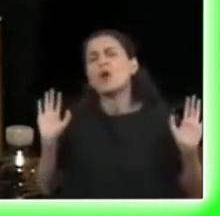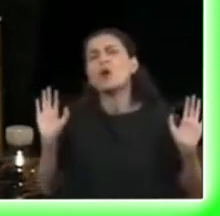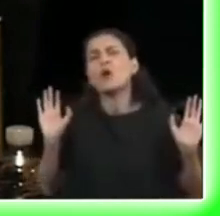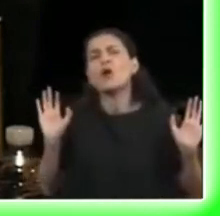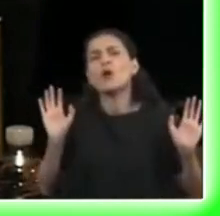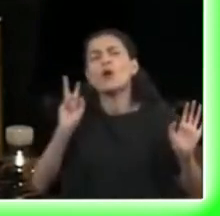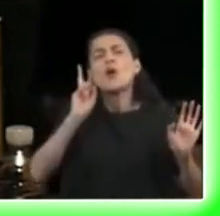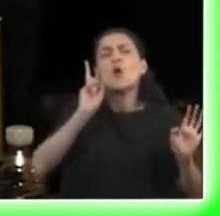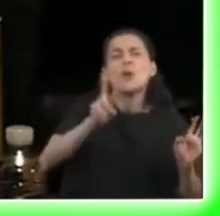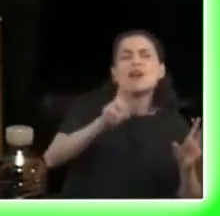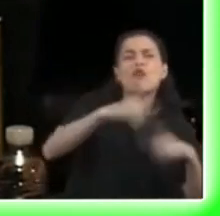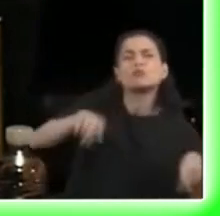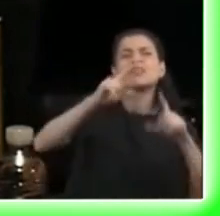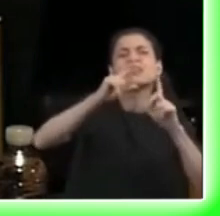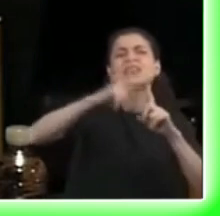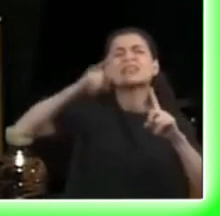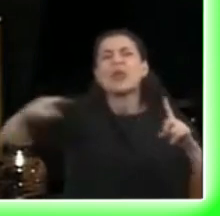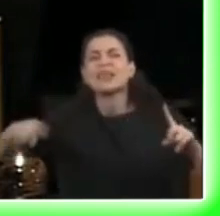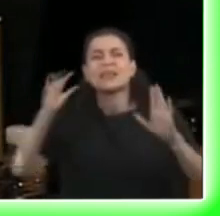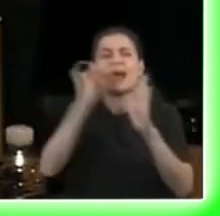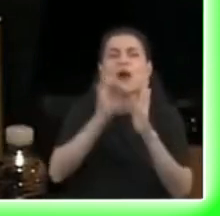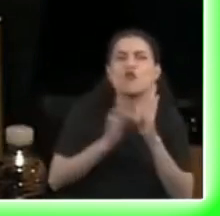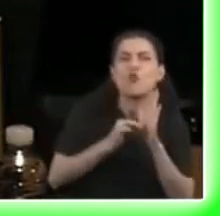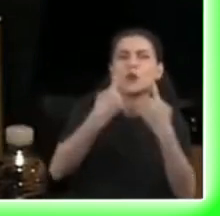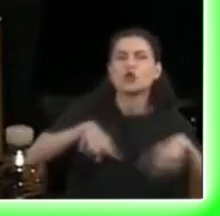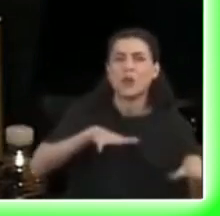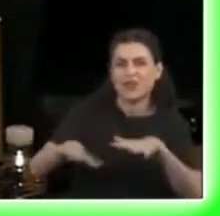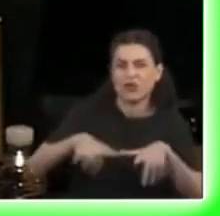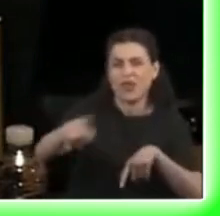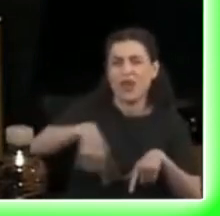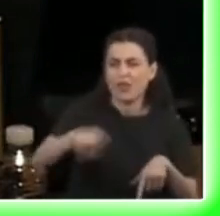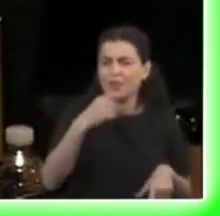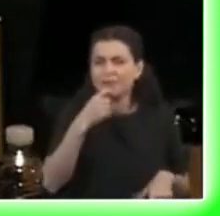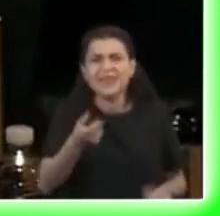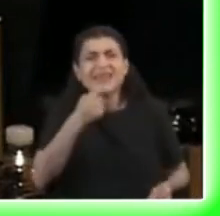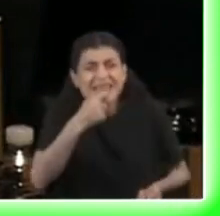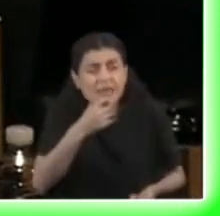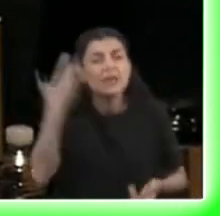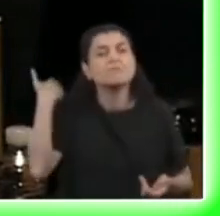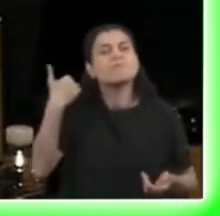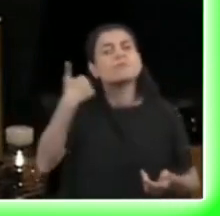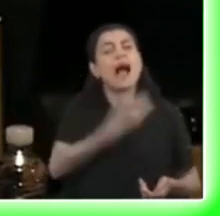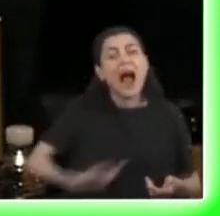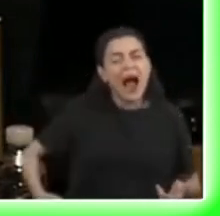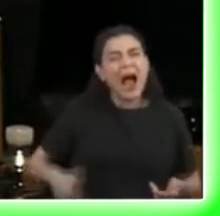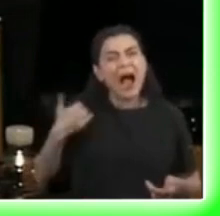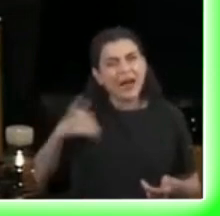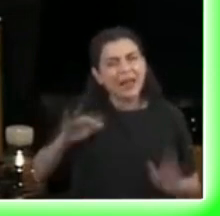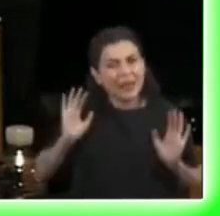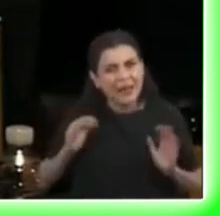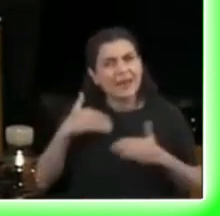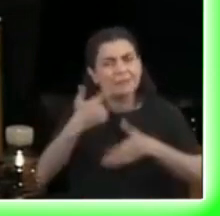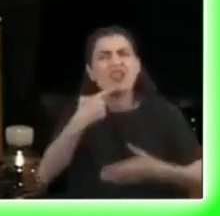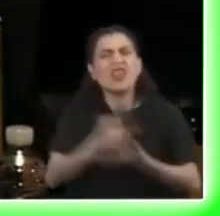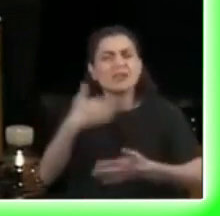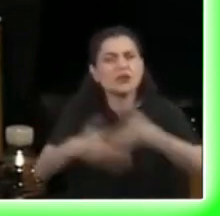miraba los números era que si Argentina hubiera hecho las cosas como un país mediocre, deberían